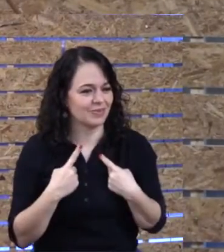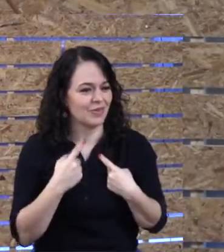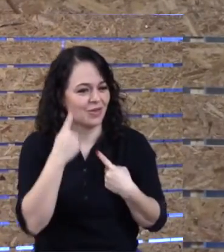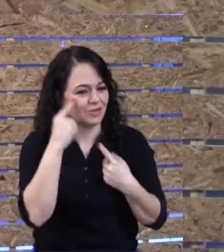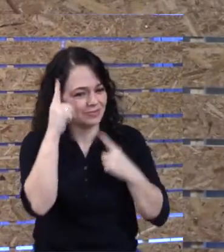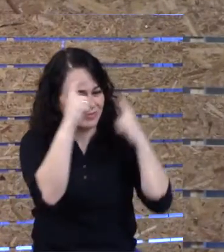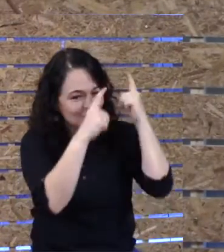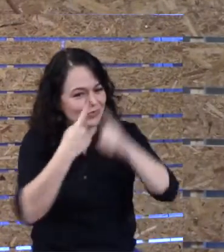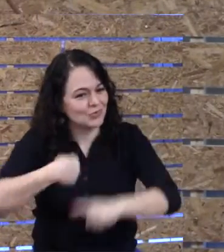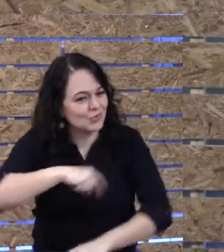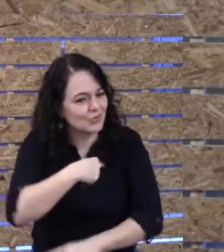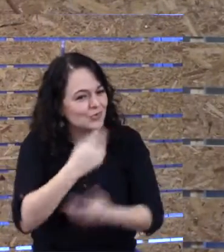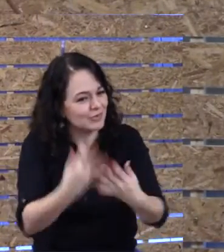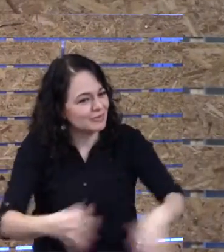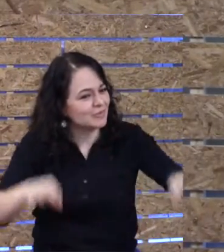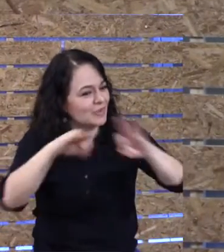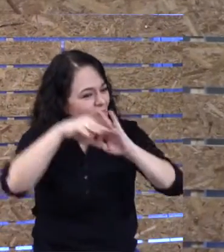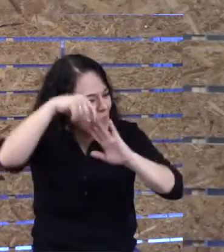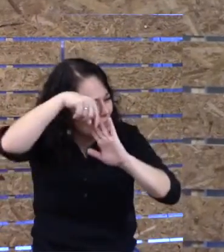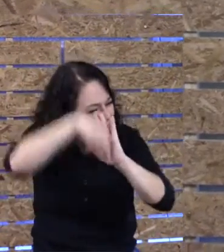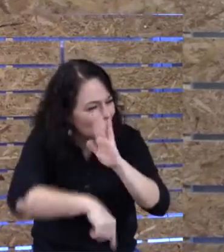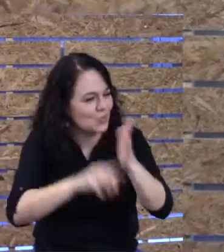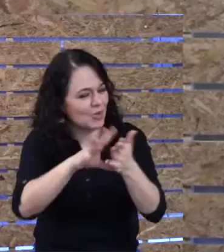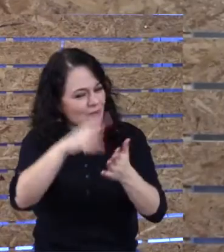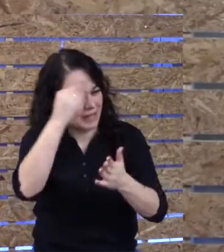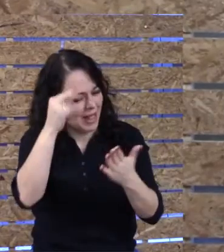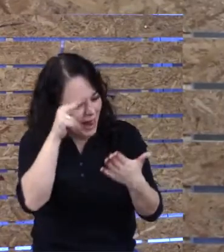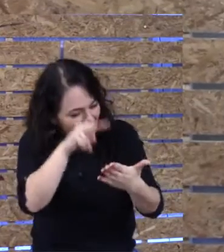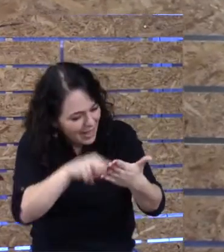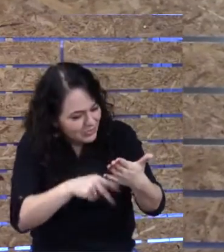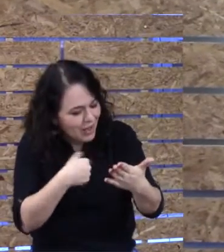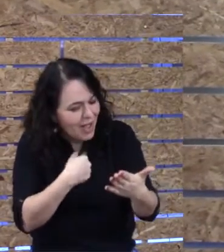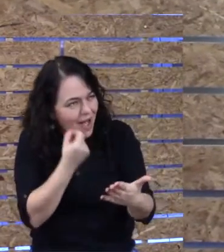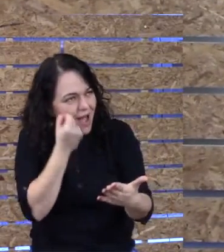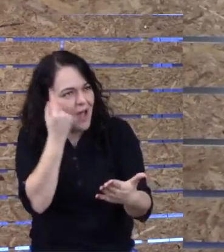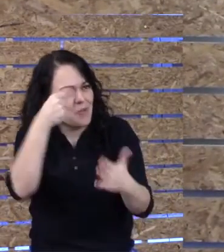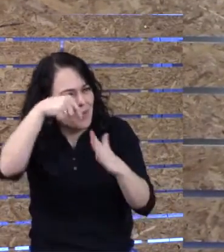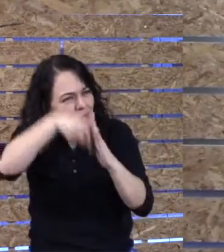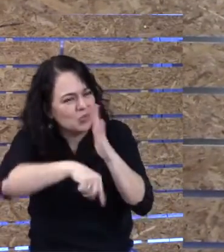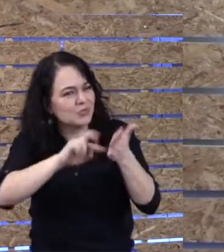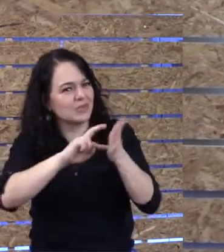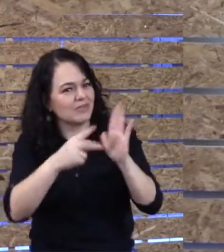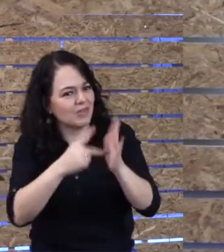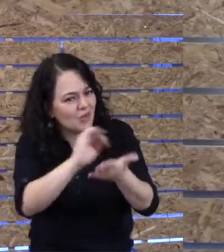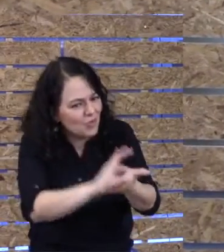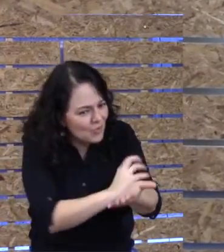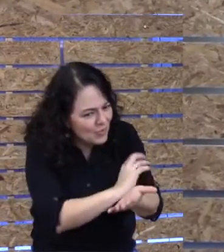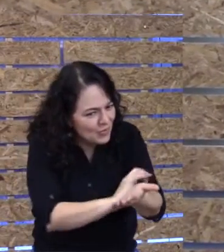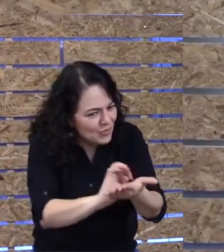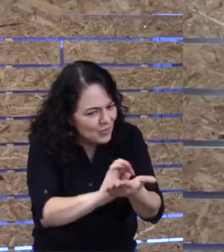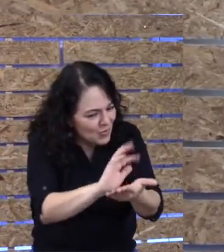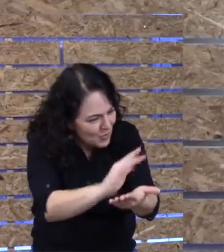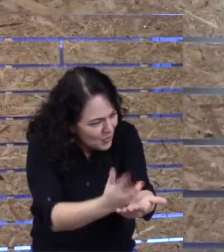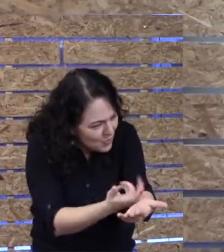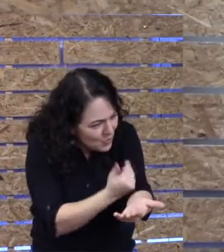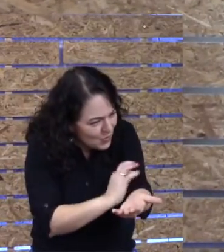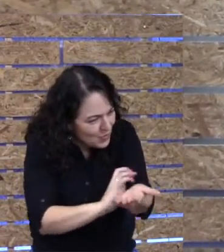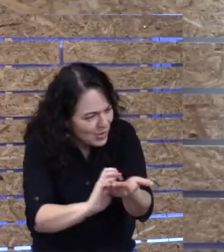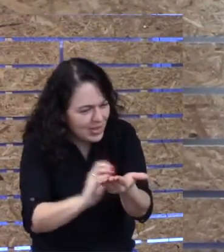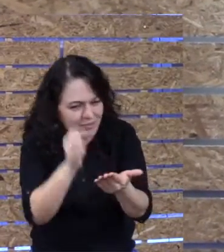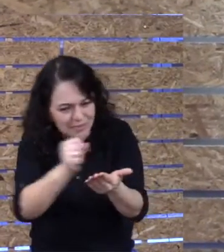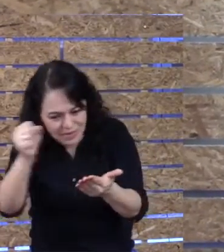previa comprensión. Segundo error es pensar este salmo como para todo el mundo.